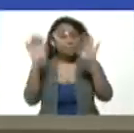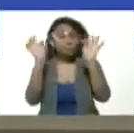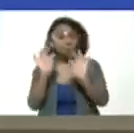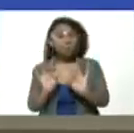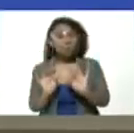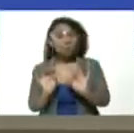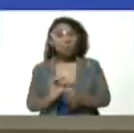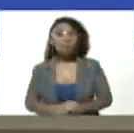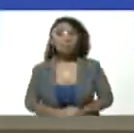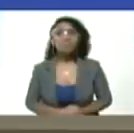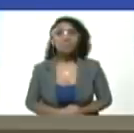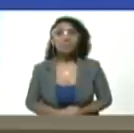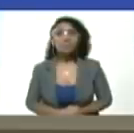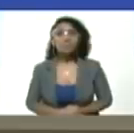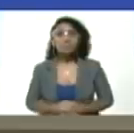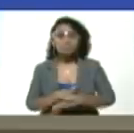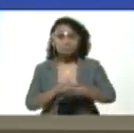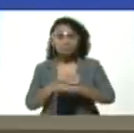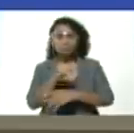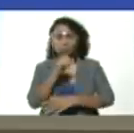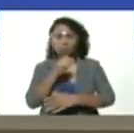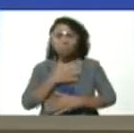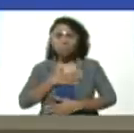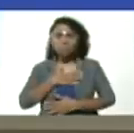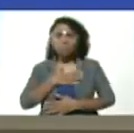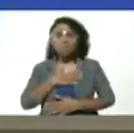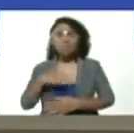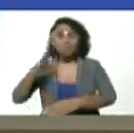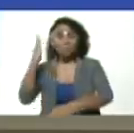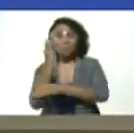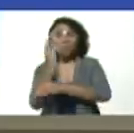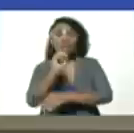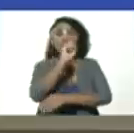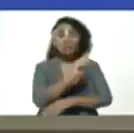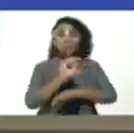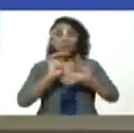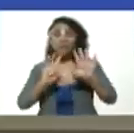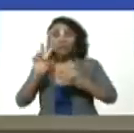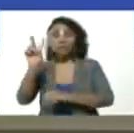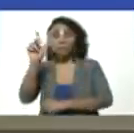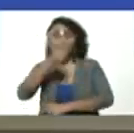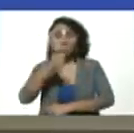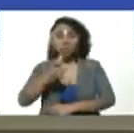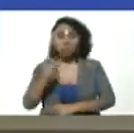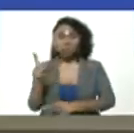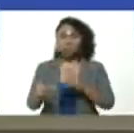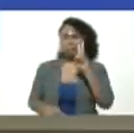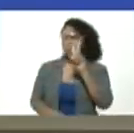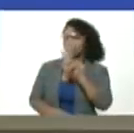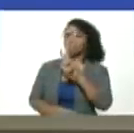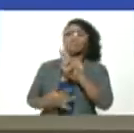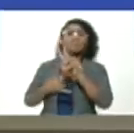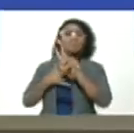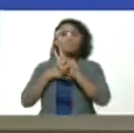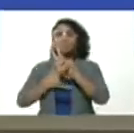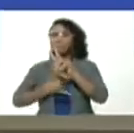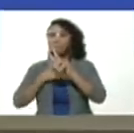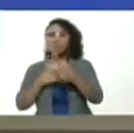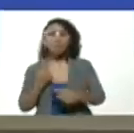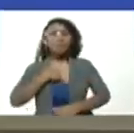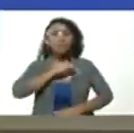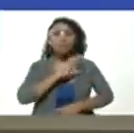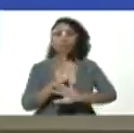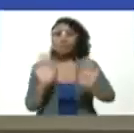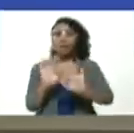De igual manera, perdón, se sancionó a 192 personas, una barbaridad. Nosotros ya